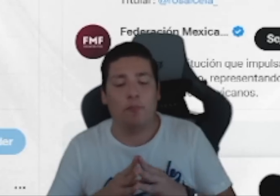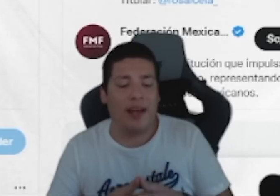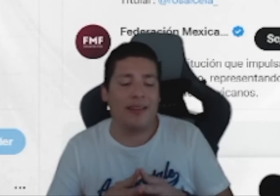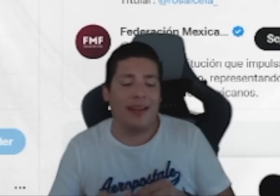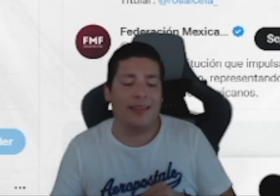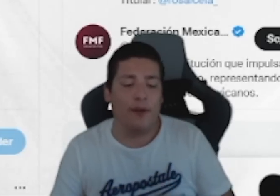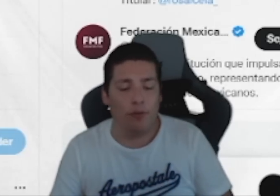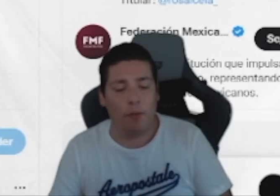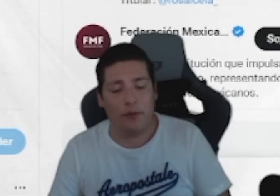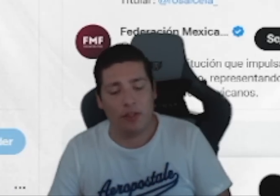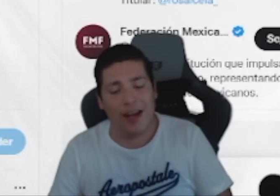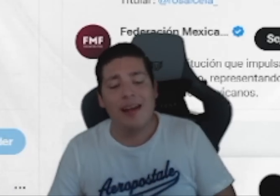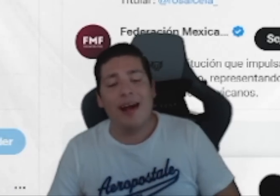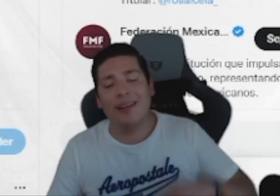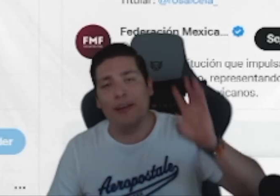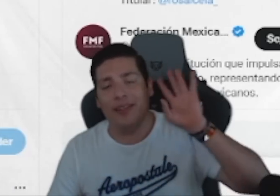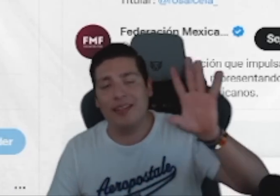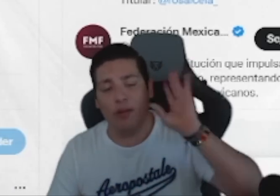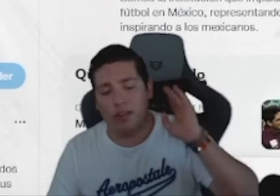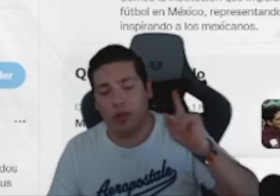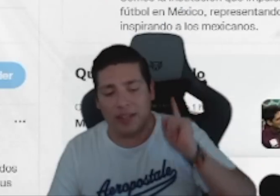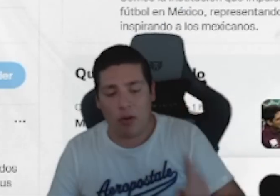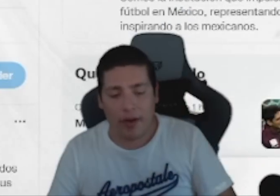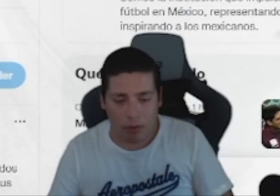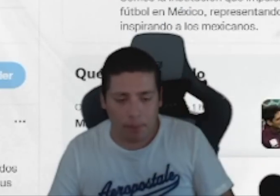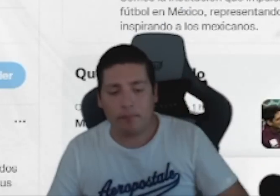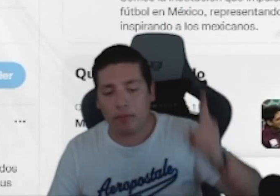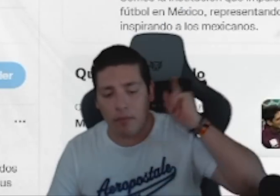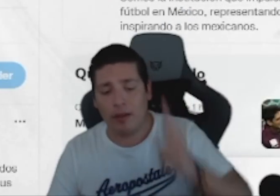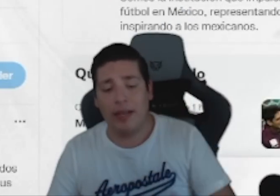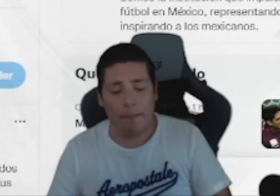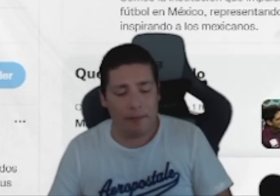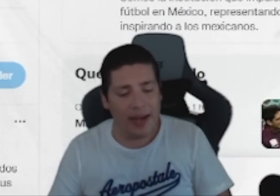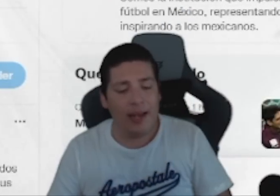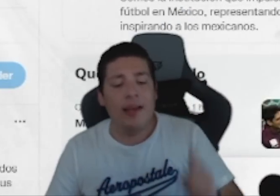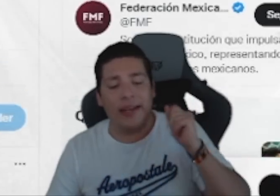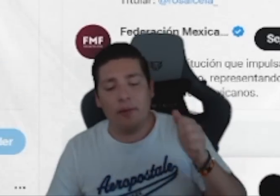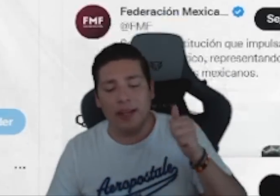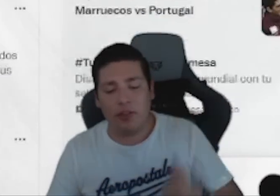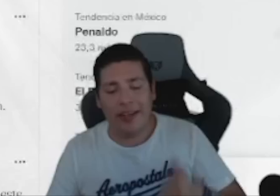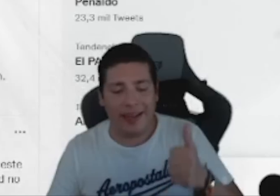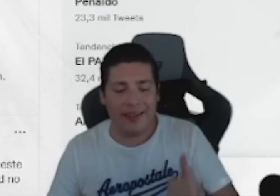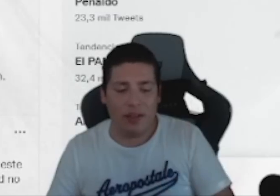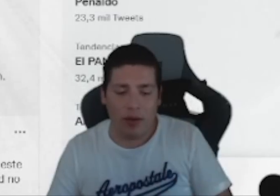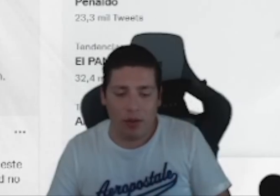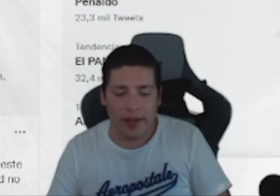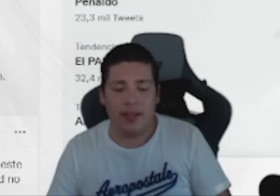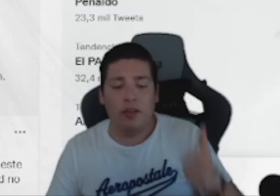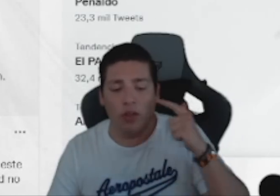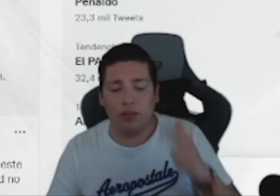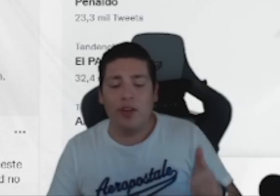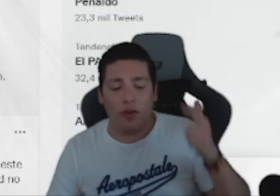las malas prácticas en el fútbol profesional a través de cinco acciones en concreto. La primera, regulación de agentes de